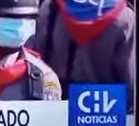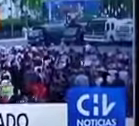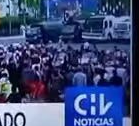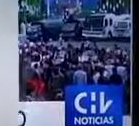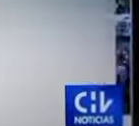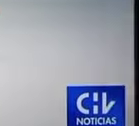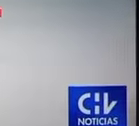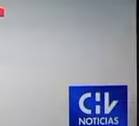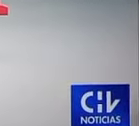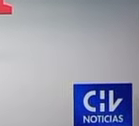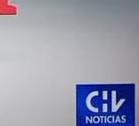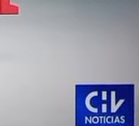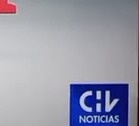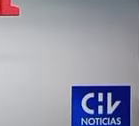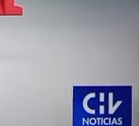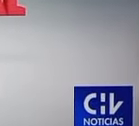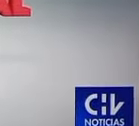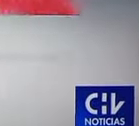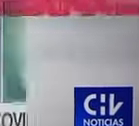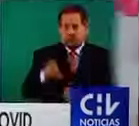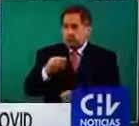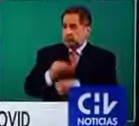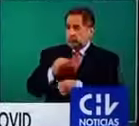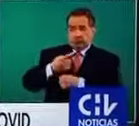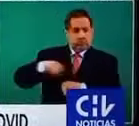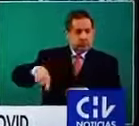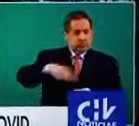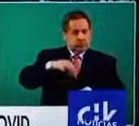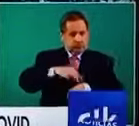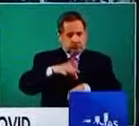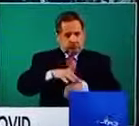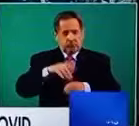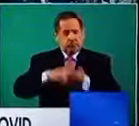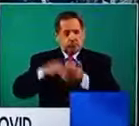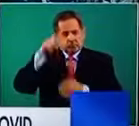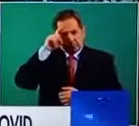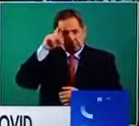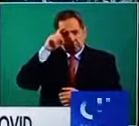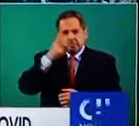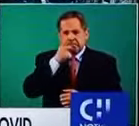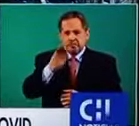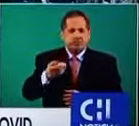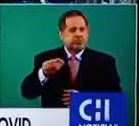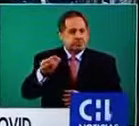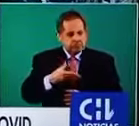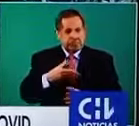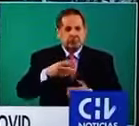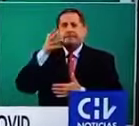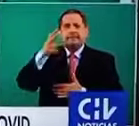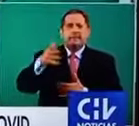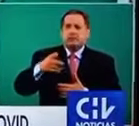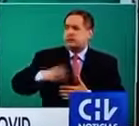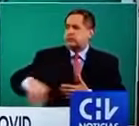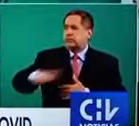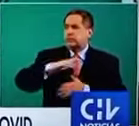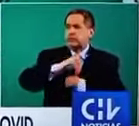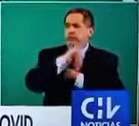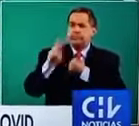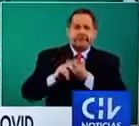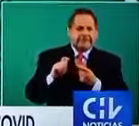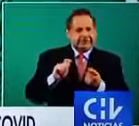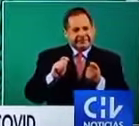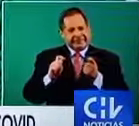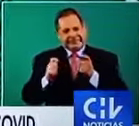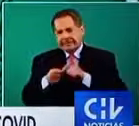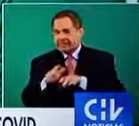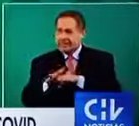Veamos ahora imágenes del presidente Andrés Manuel López Obrador, que reaparece en público después de casi 2 semanas, debido a que